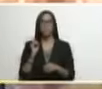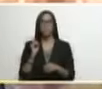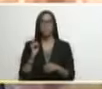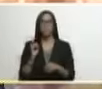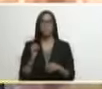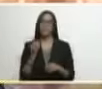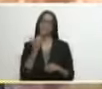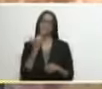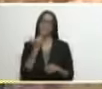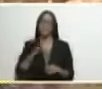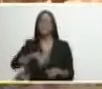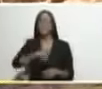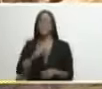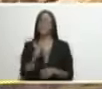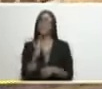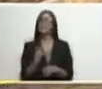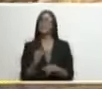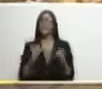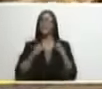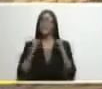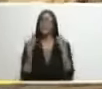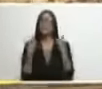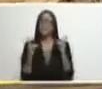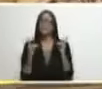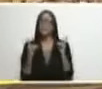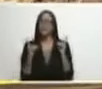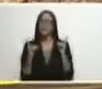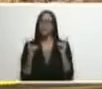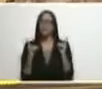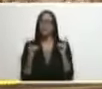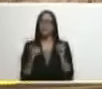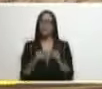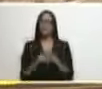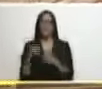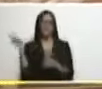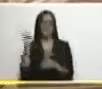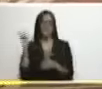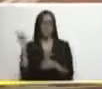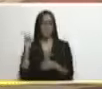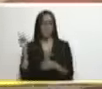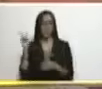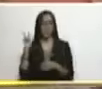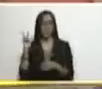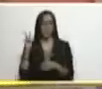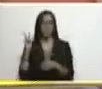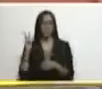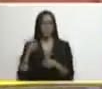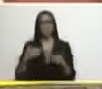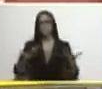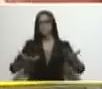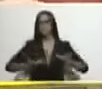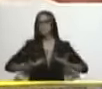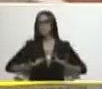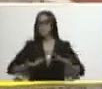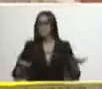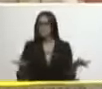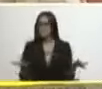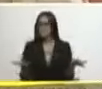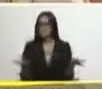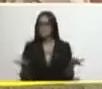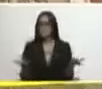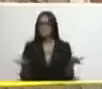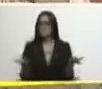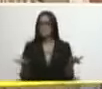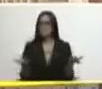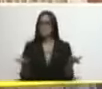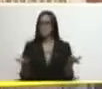hay alguien que pudiera decir que la independencia a Venezuela le fue dada, le fue regalada?